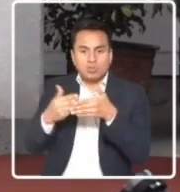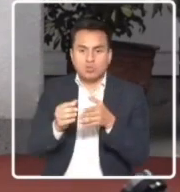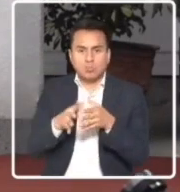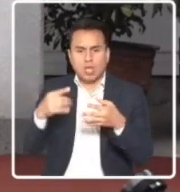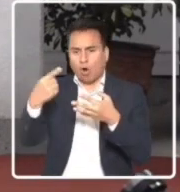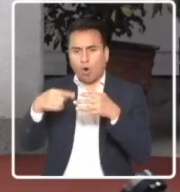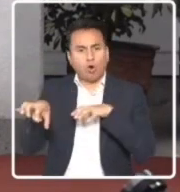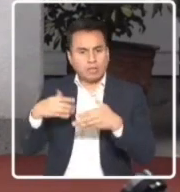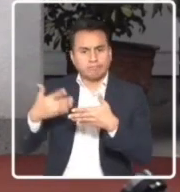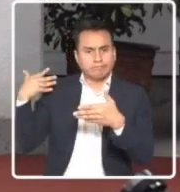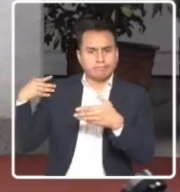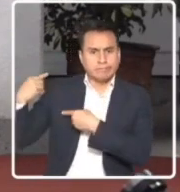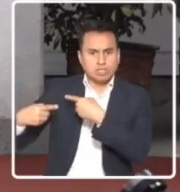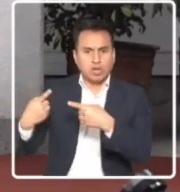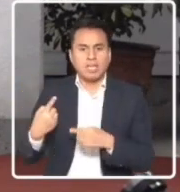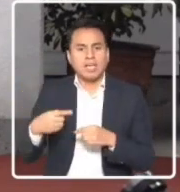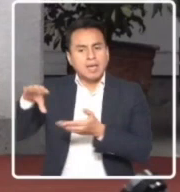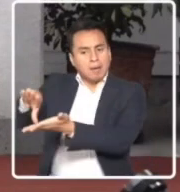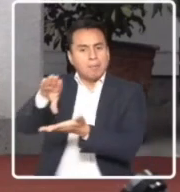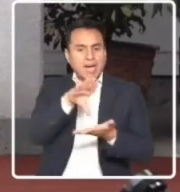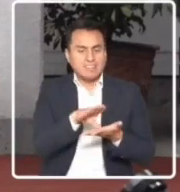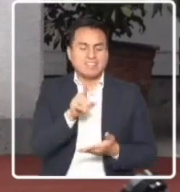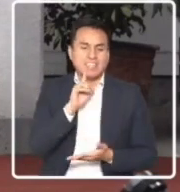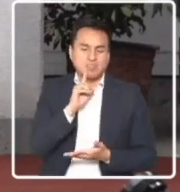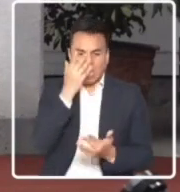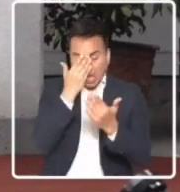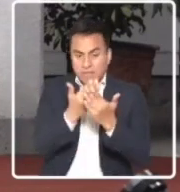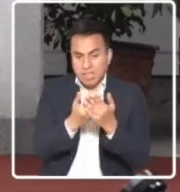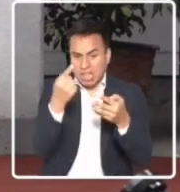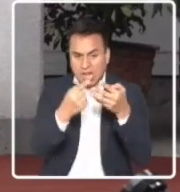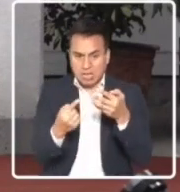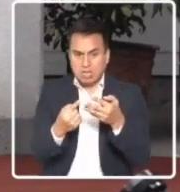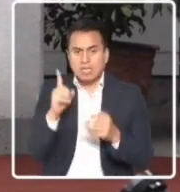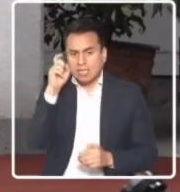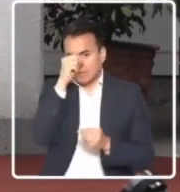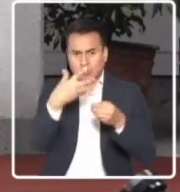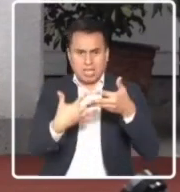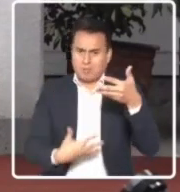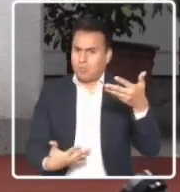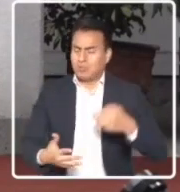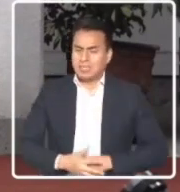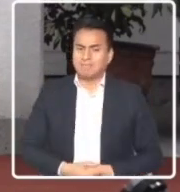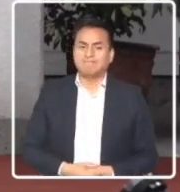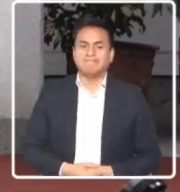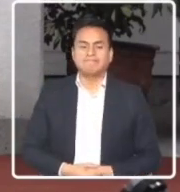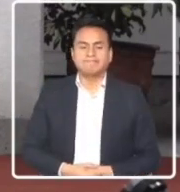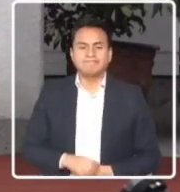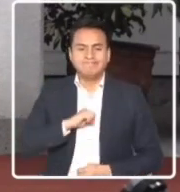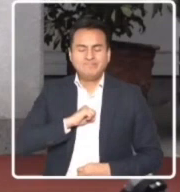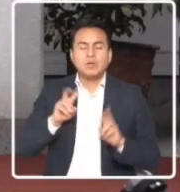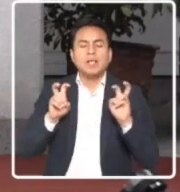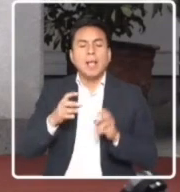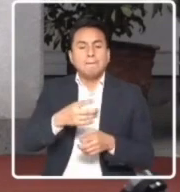ha ocurrido. En la historia de cada uno de nuestros países hemos tenido que enfrentar enormes dificultades. En el